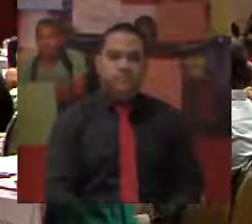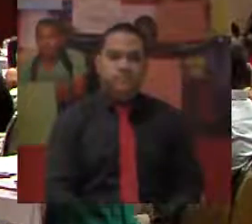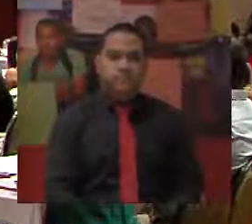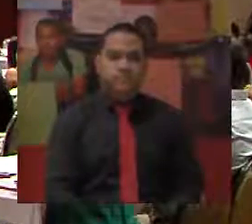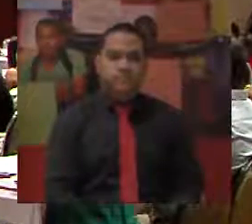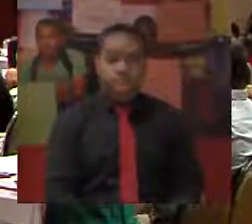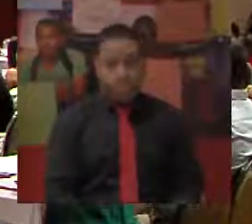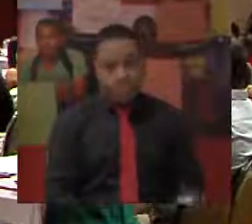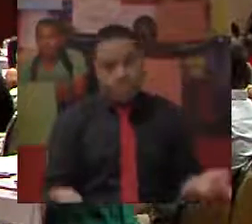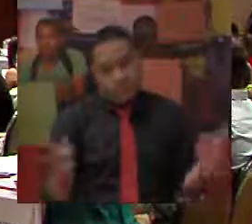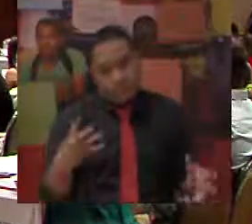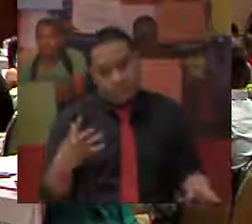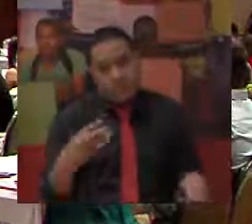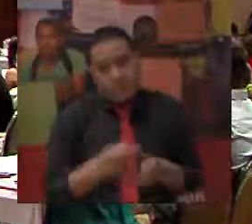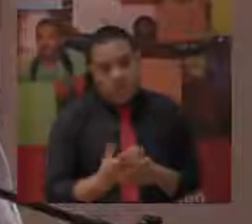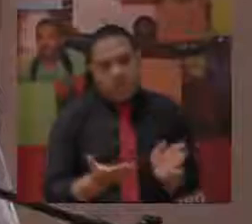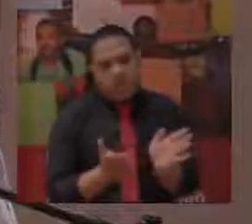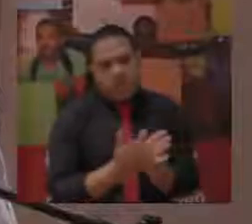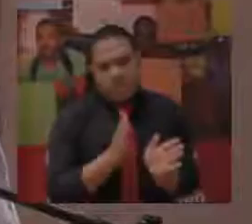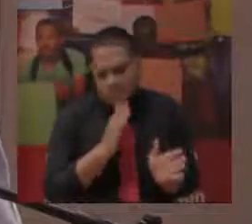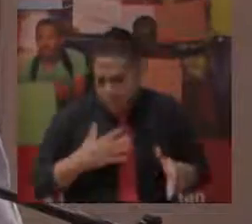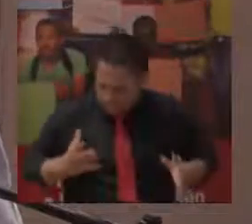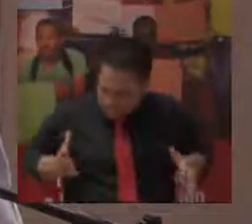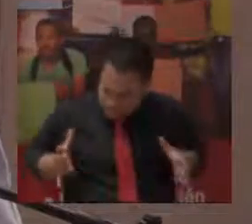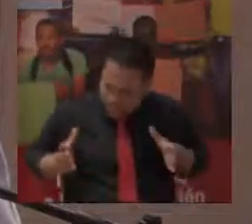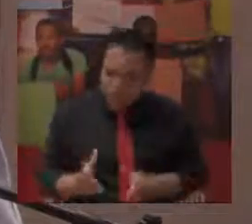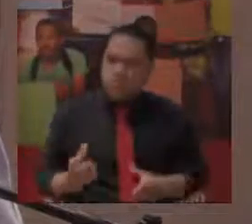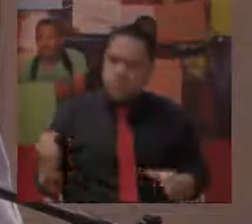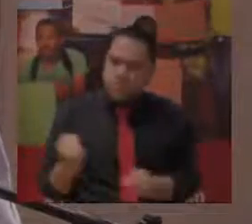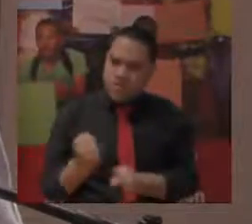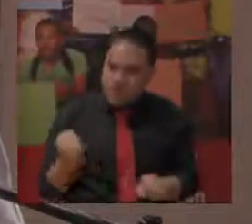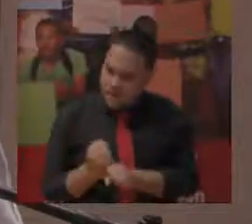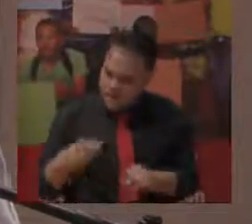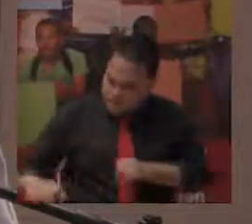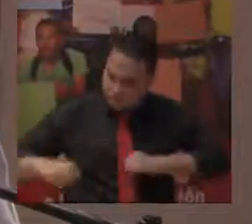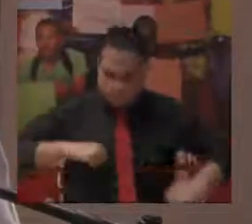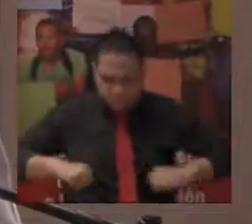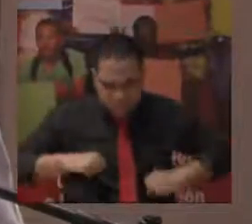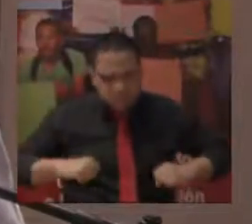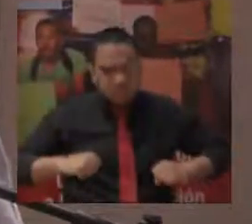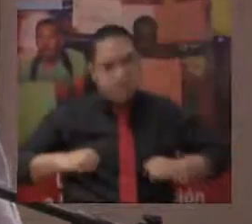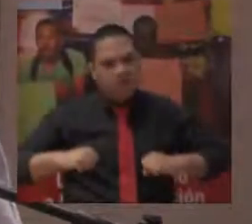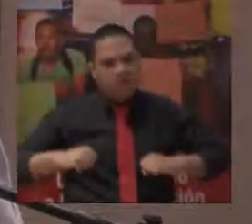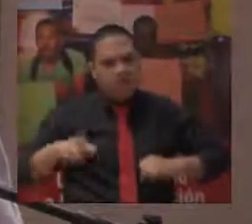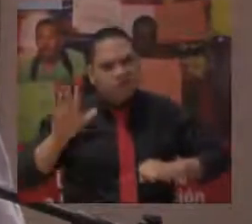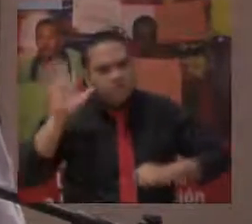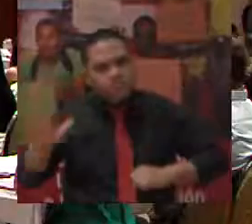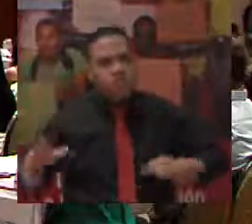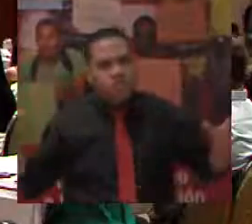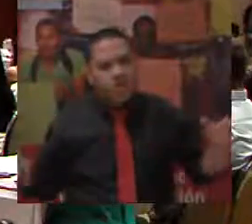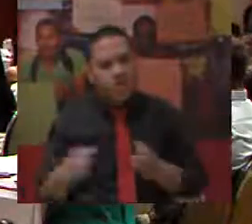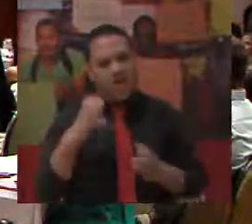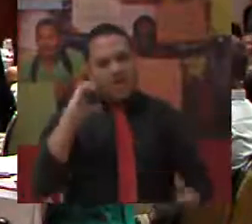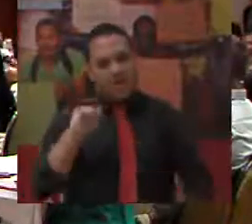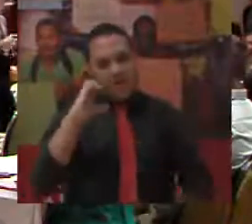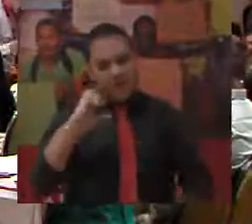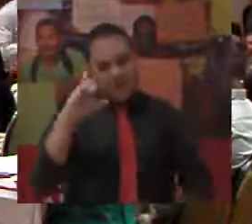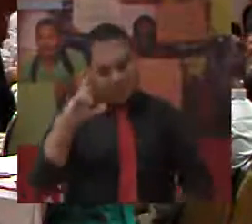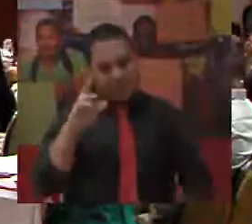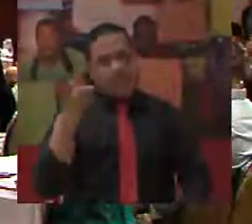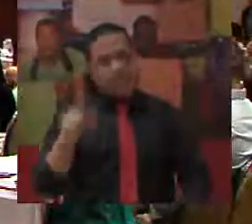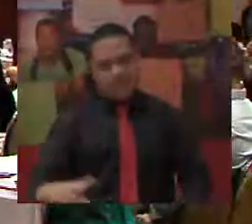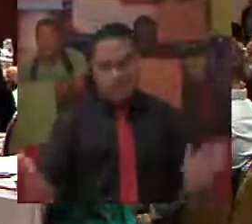Y un aplauso más especial para mi equipo de trabajo, los colaboradores, los funcionarios de la Agencia Colombiana para la